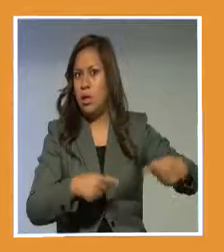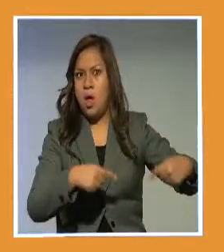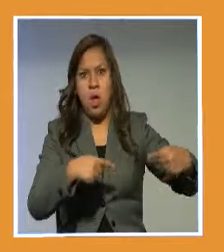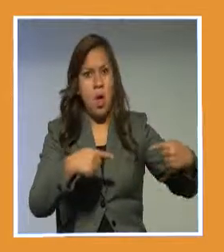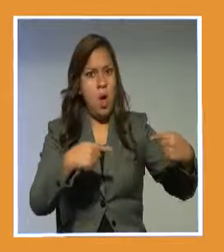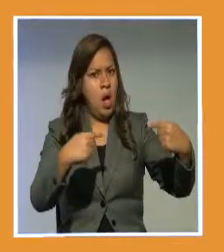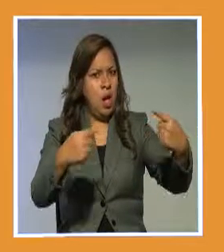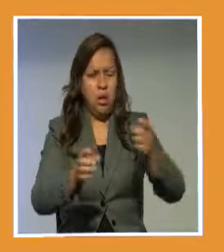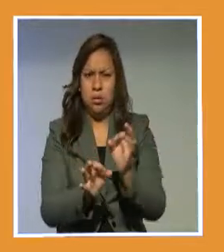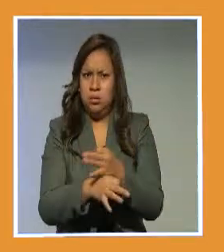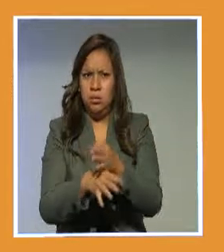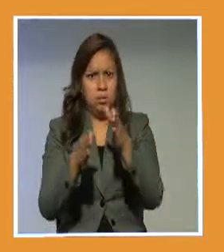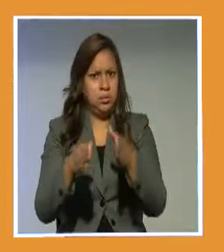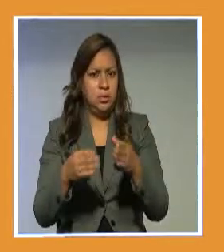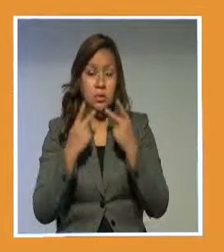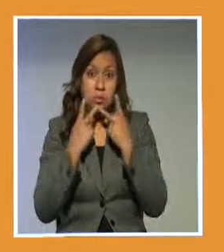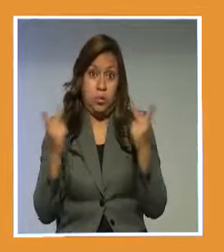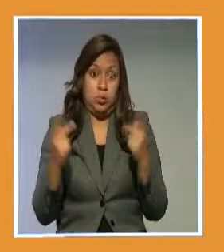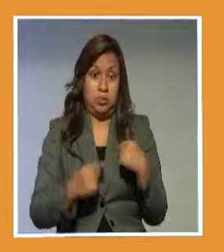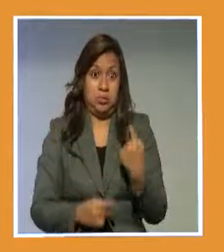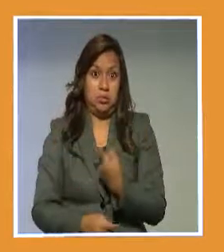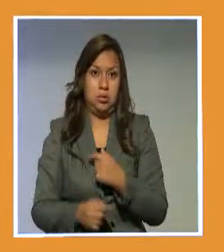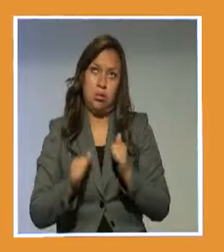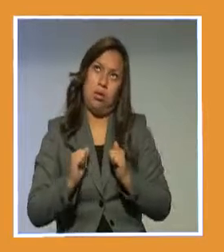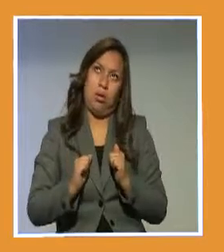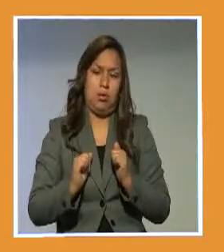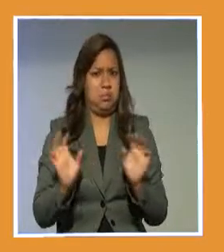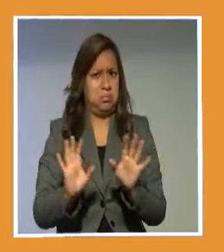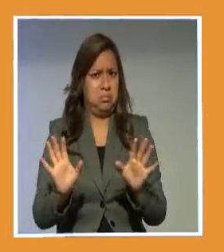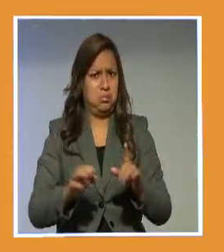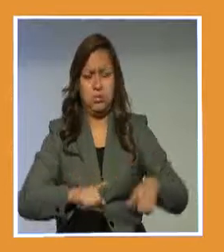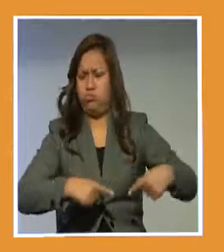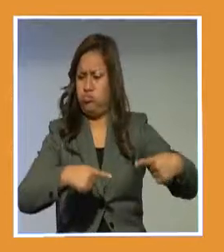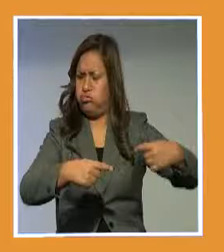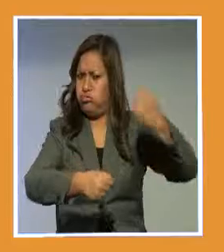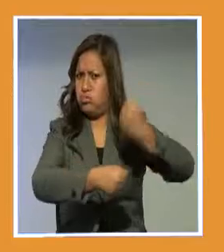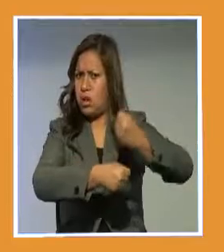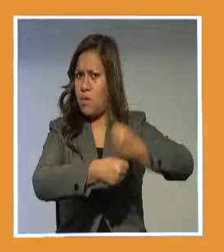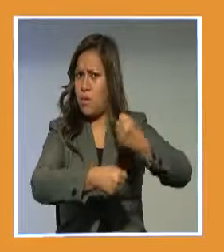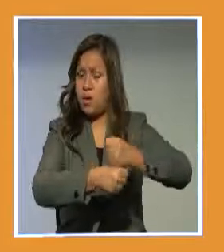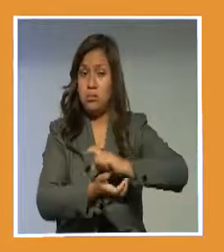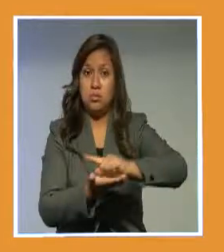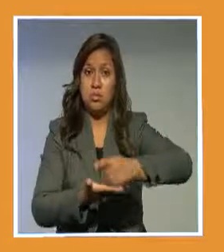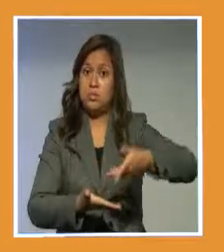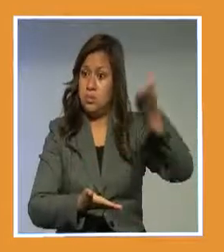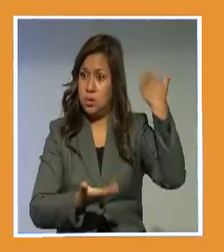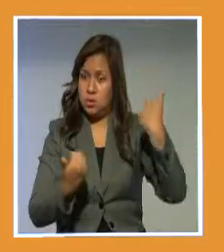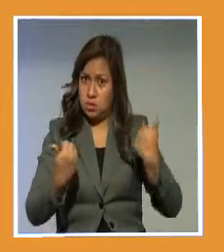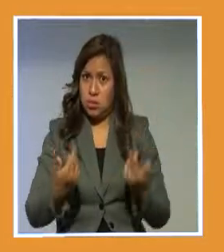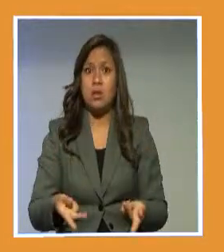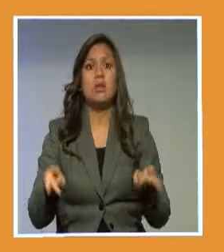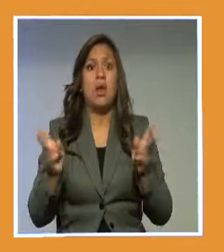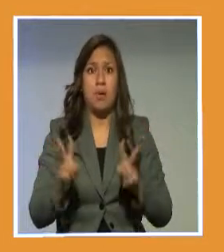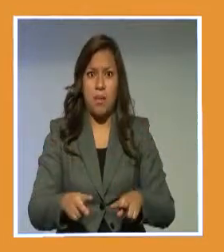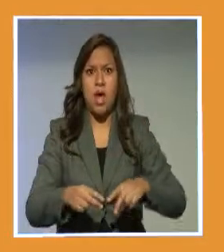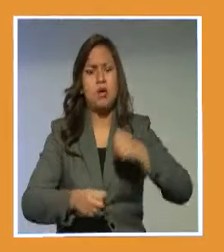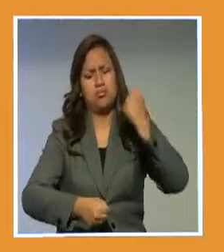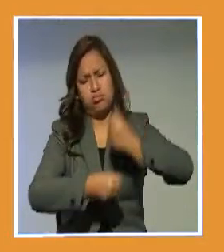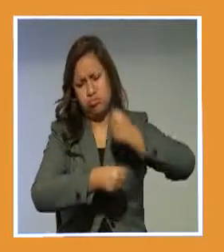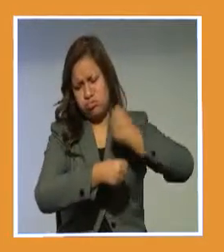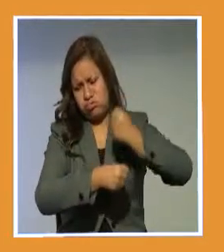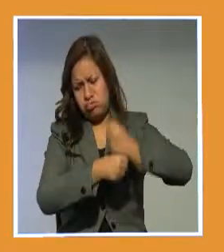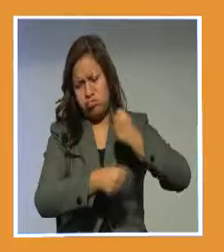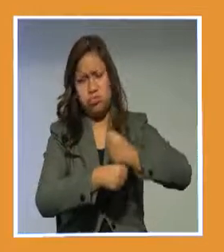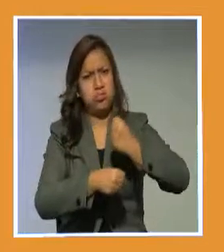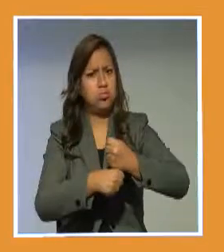como funcionarios públicos que corresponde. Por lo tanto, la semana pasada también estuvimos actuando, también tuvimos sesión de pleno, también